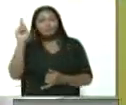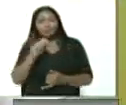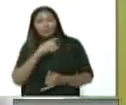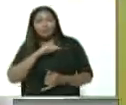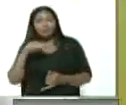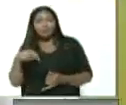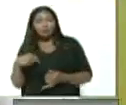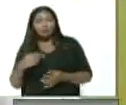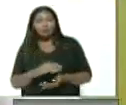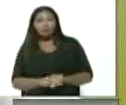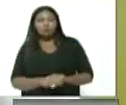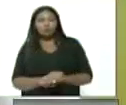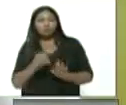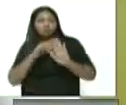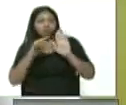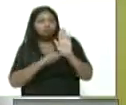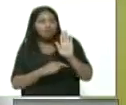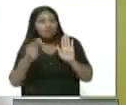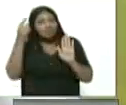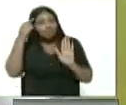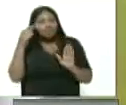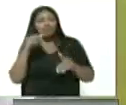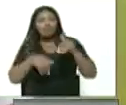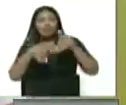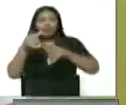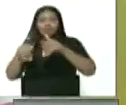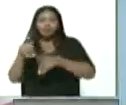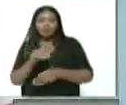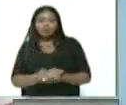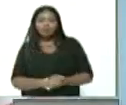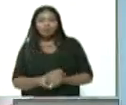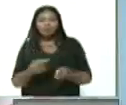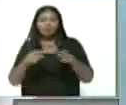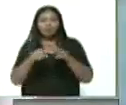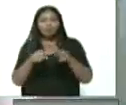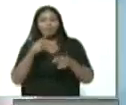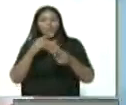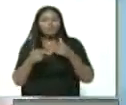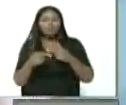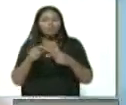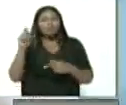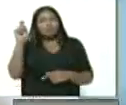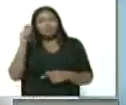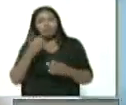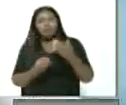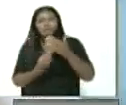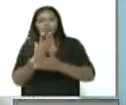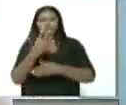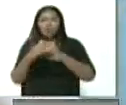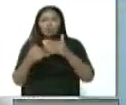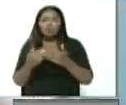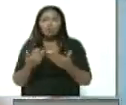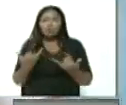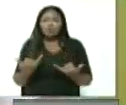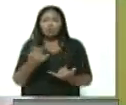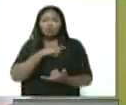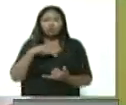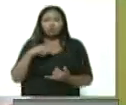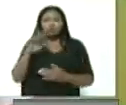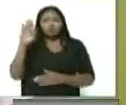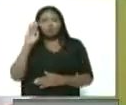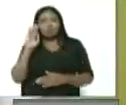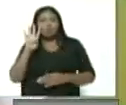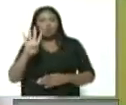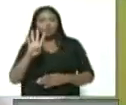haberlo determinado el día de las elecciones que fue en mediados del mes de mayo recordemos que nosotros fuimos juramentados el